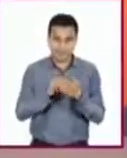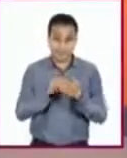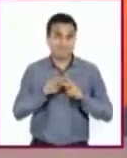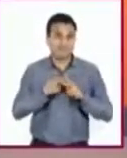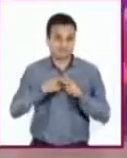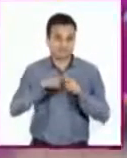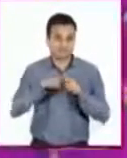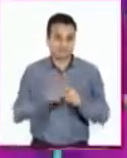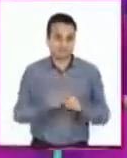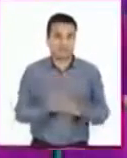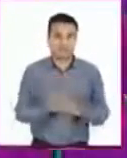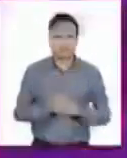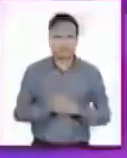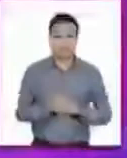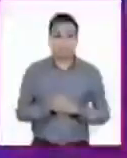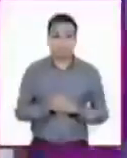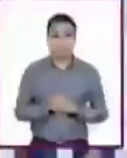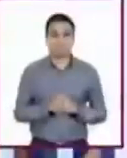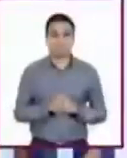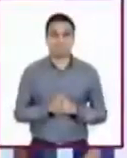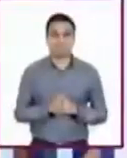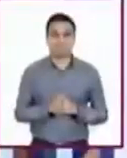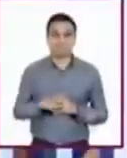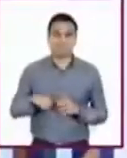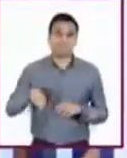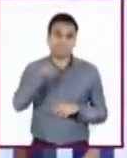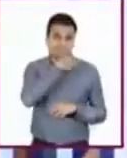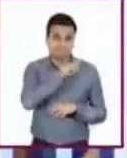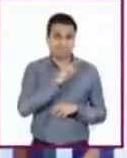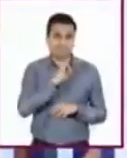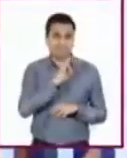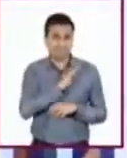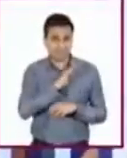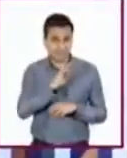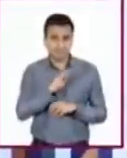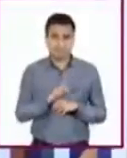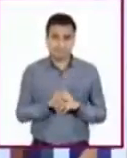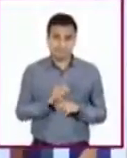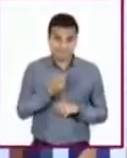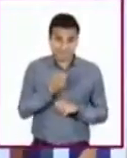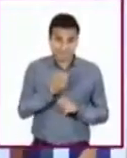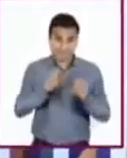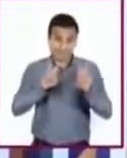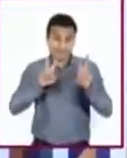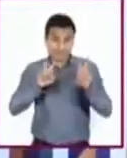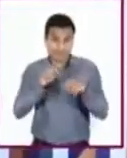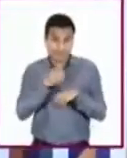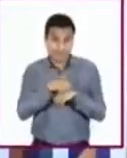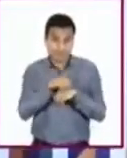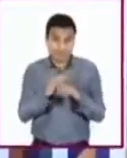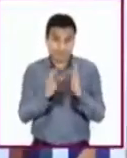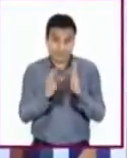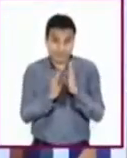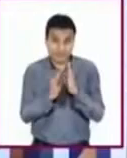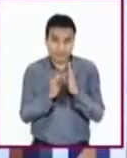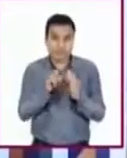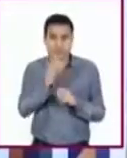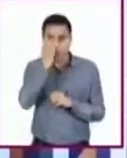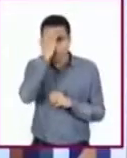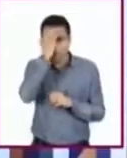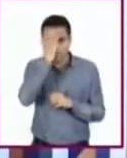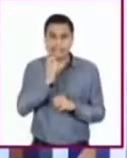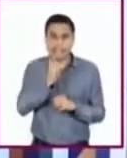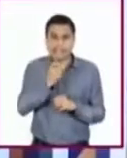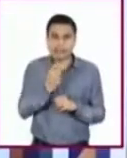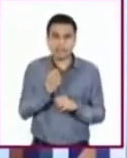¡Comencemos! Les invito a que registren qué es lo que saben acerca de los números decimales. Las siguientes